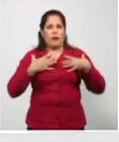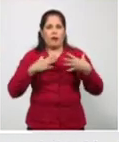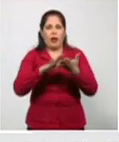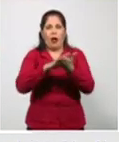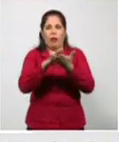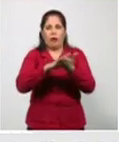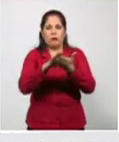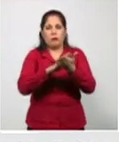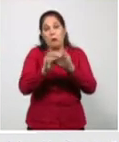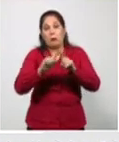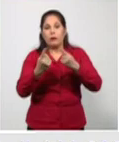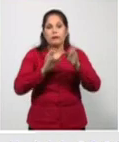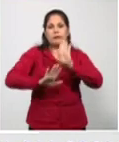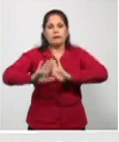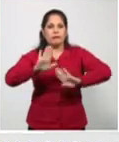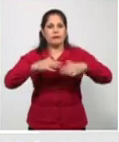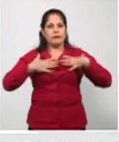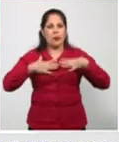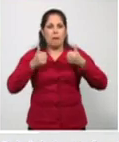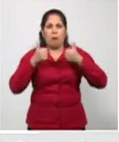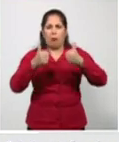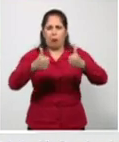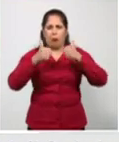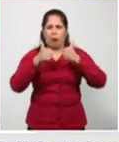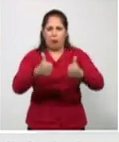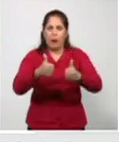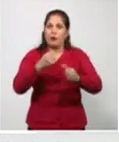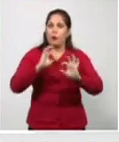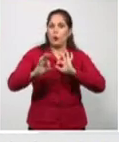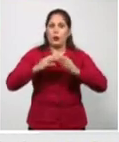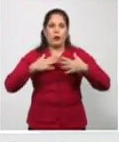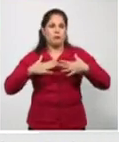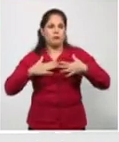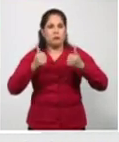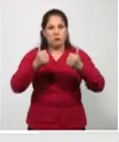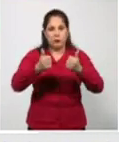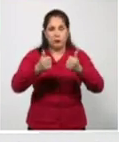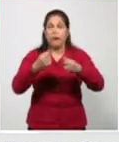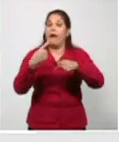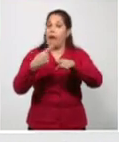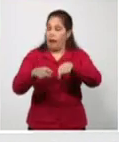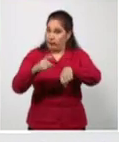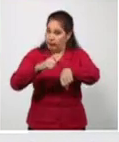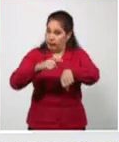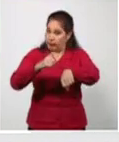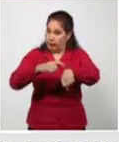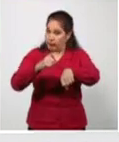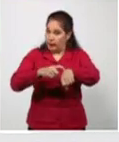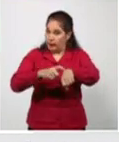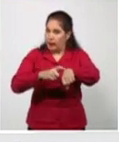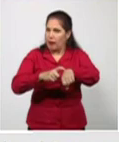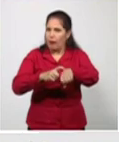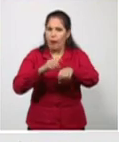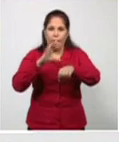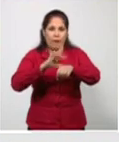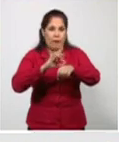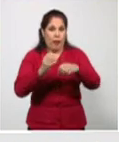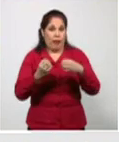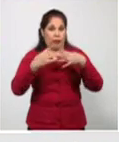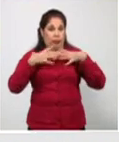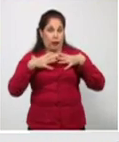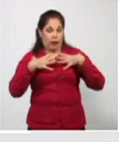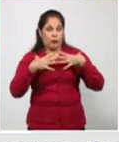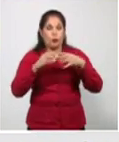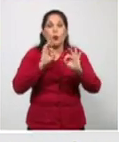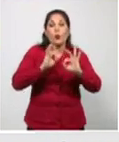desarrolla anticuerpos que permiten protegerlo. Ahora, ¿qué tiempo dura esta protección? Le llaman